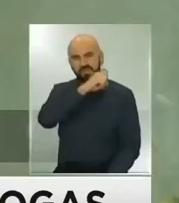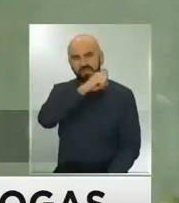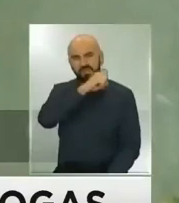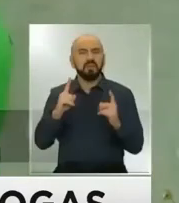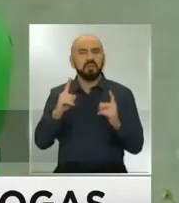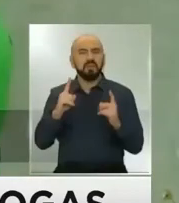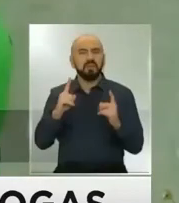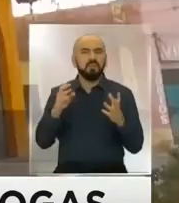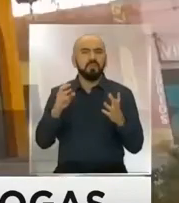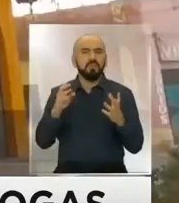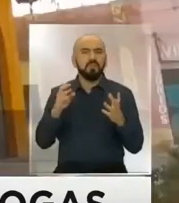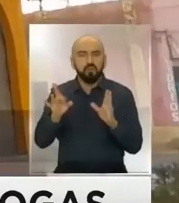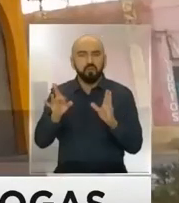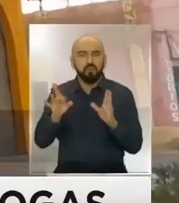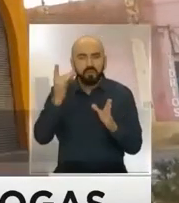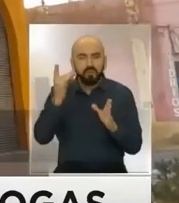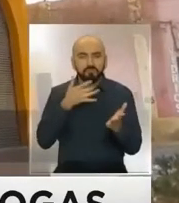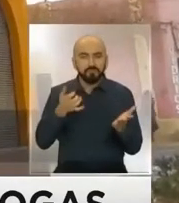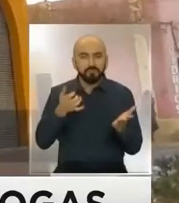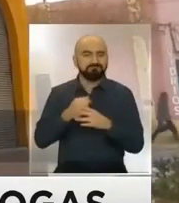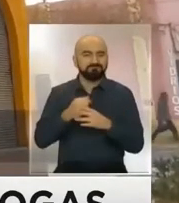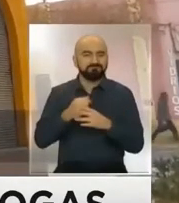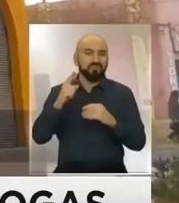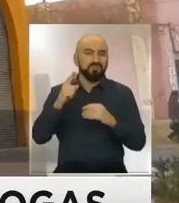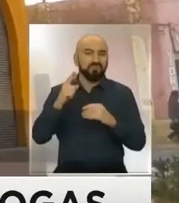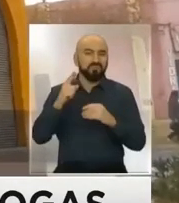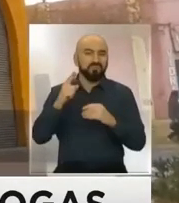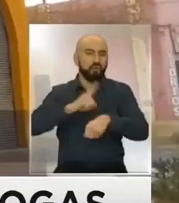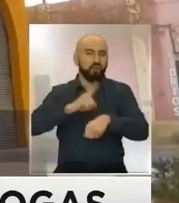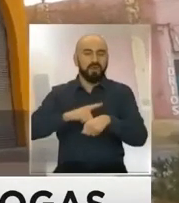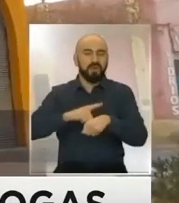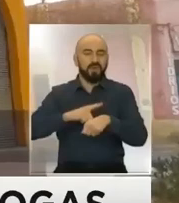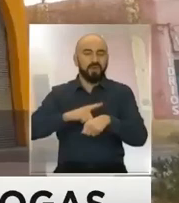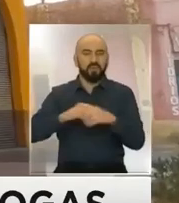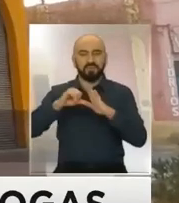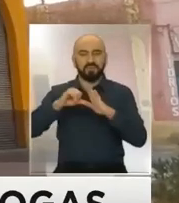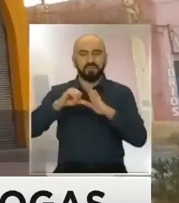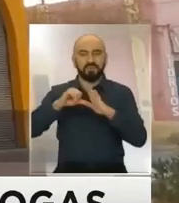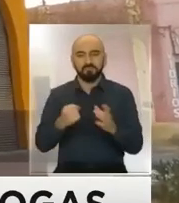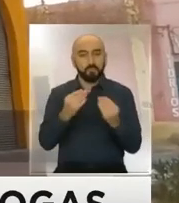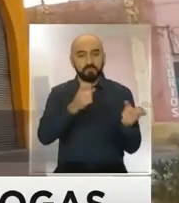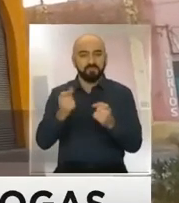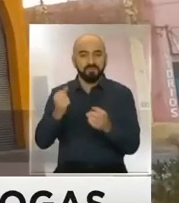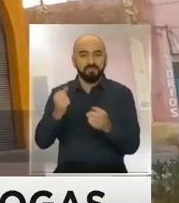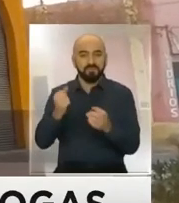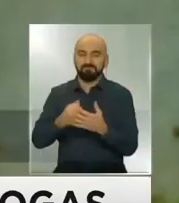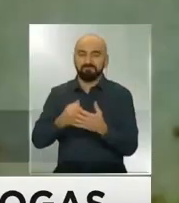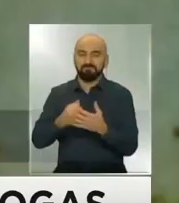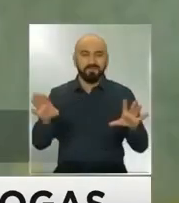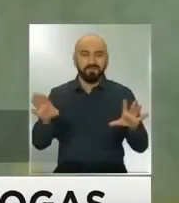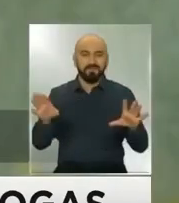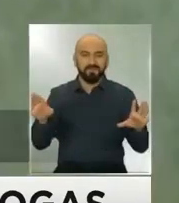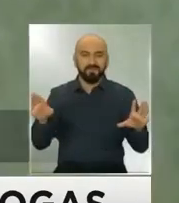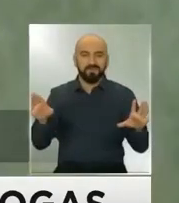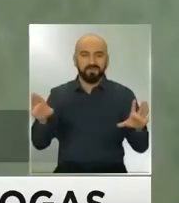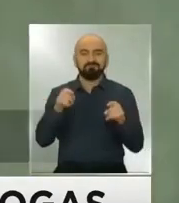sí. Muchos clientes se han perdido por eso. Uy, a ver, ustedes tienen la IL, sí, pero esta maletita, más allá de